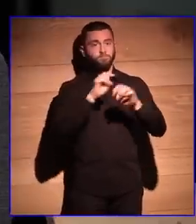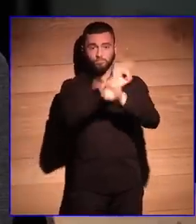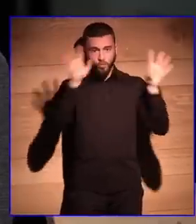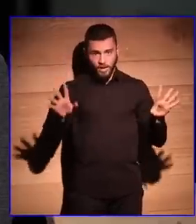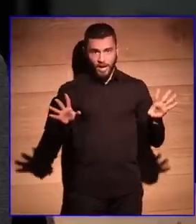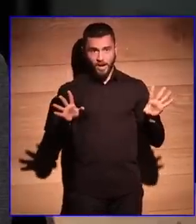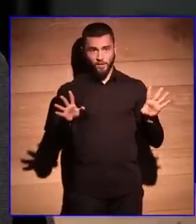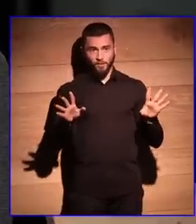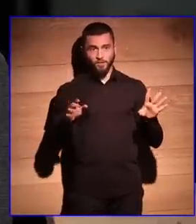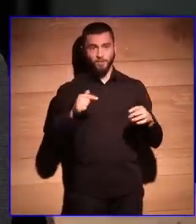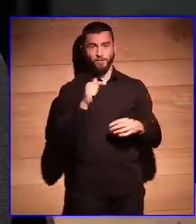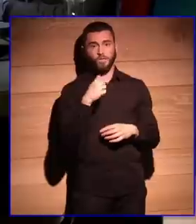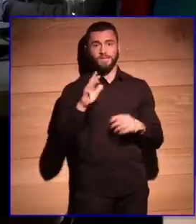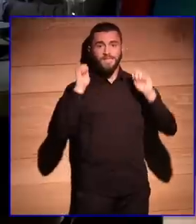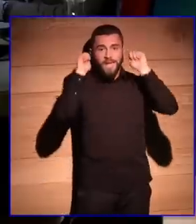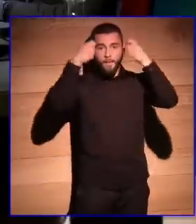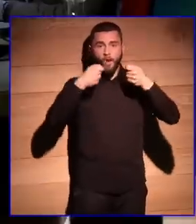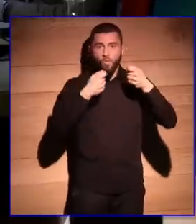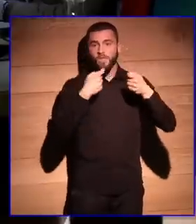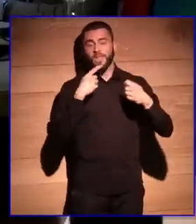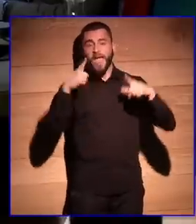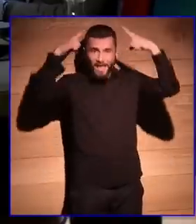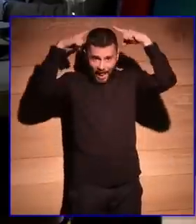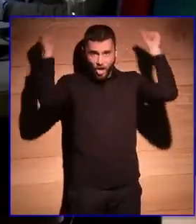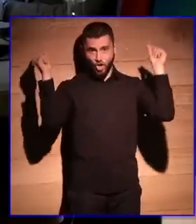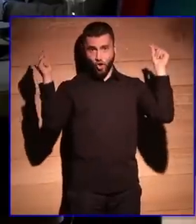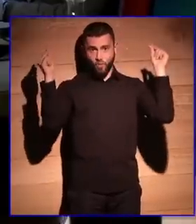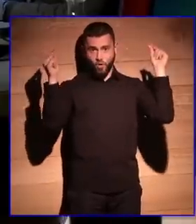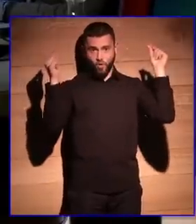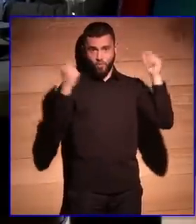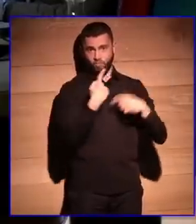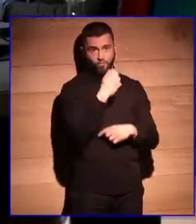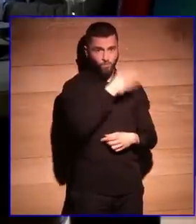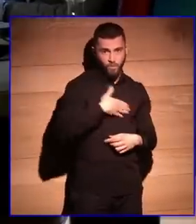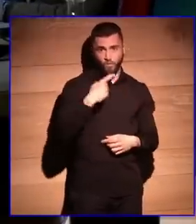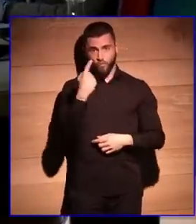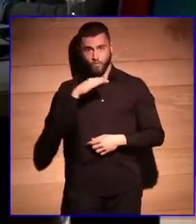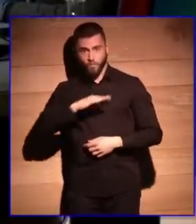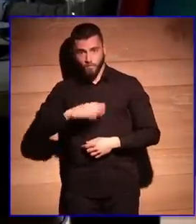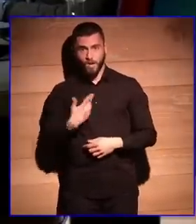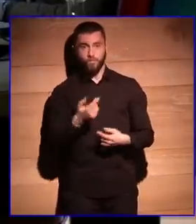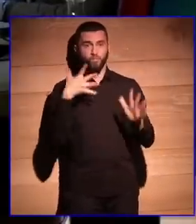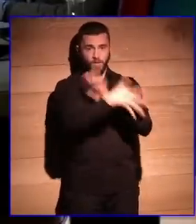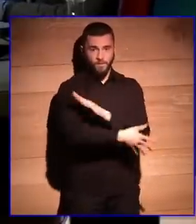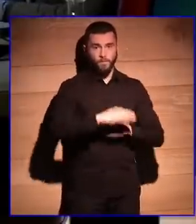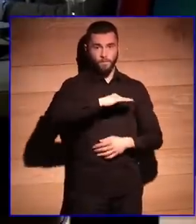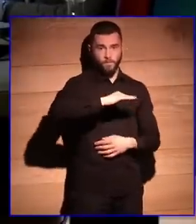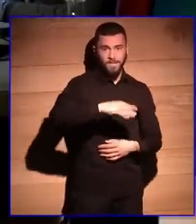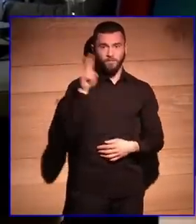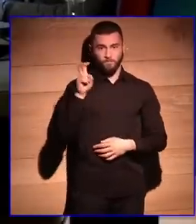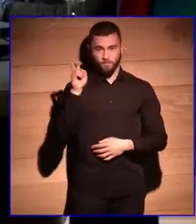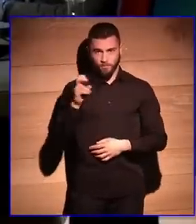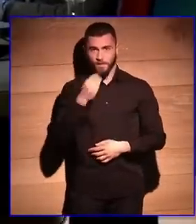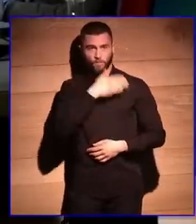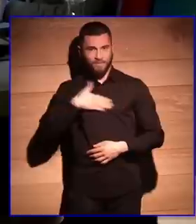resulta muy útil. Resulta, la Caperucita y el lobo. Claro. Para un niño resulta muy útil tener una definición muy clara de maldad, muy clara de